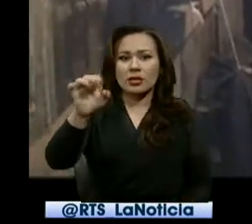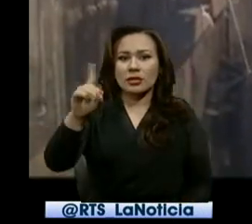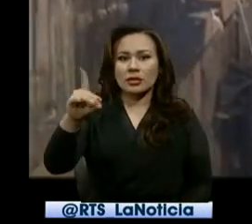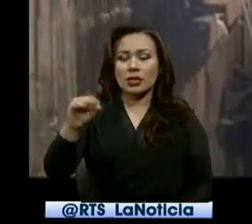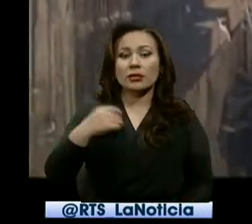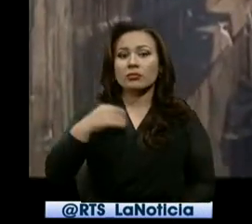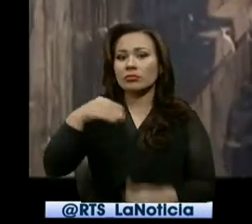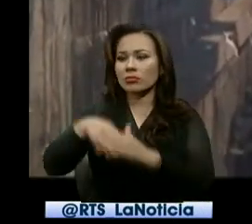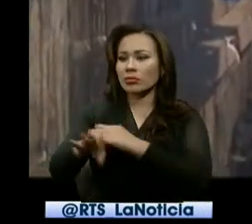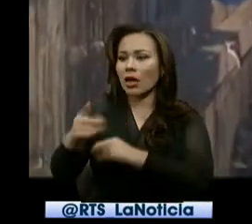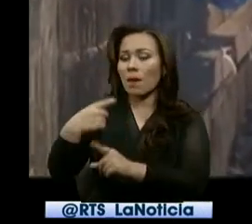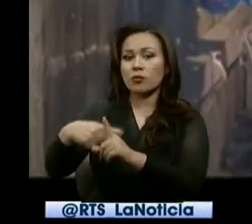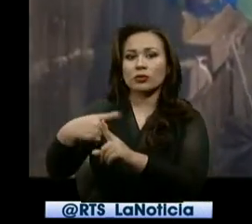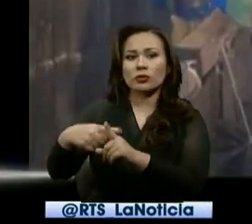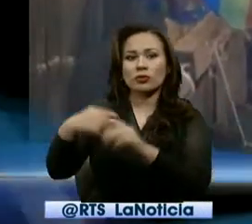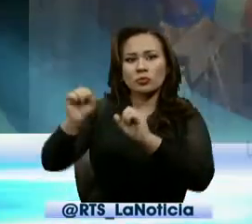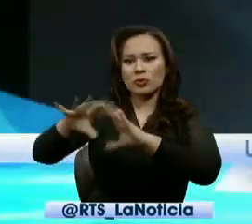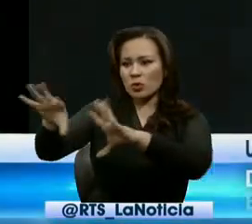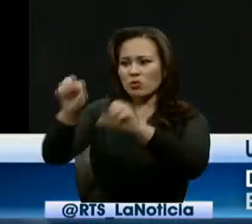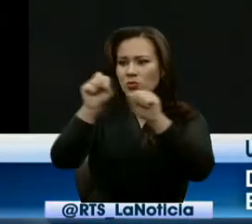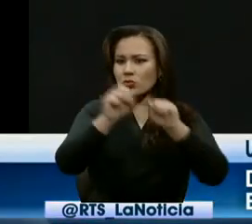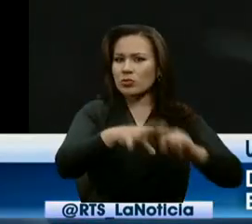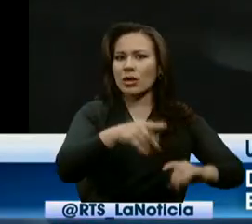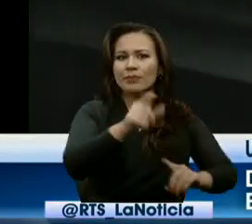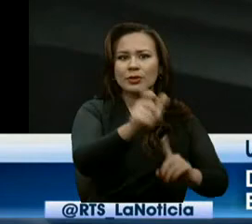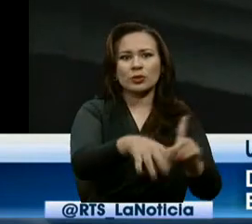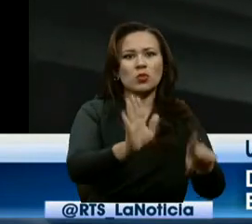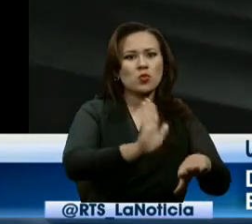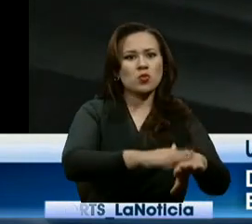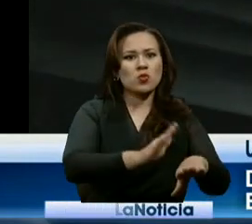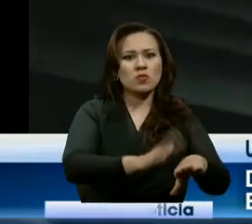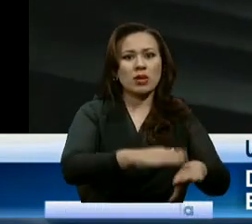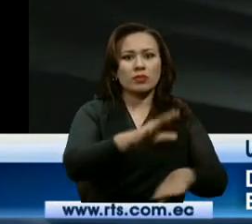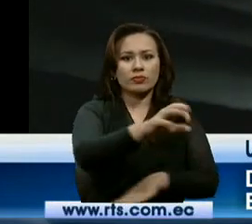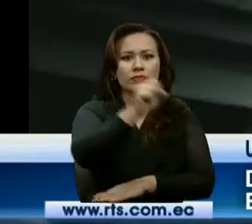obteniendo resultados positivos. Desde Los Ríos, informó Odette Camacho.